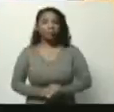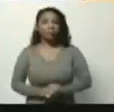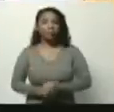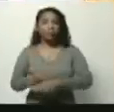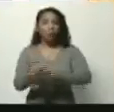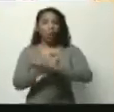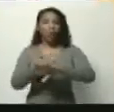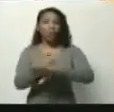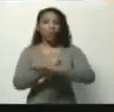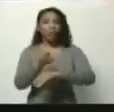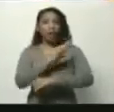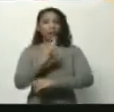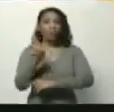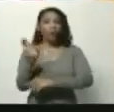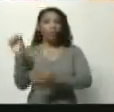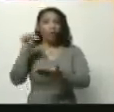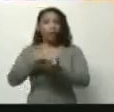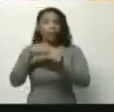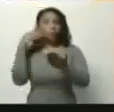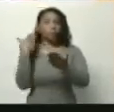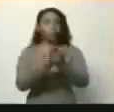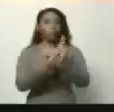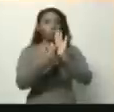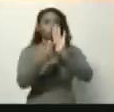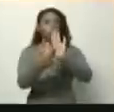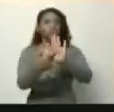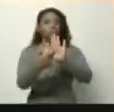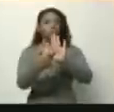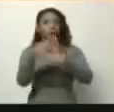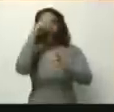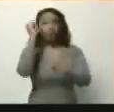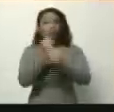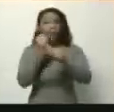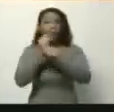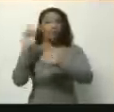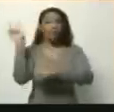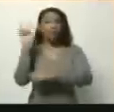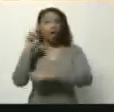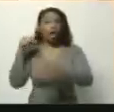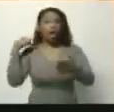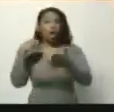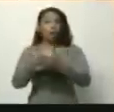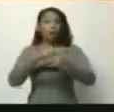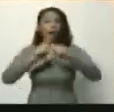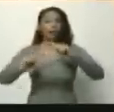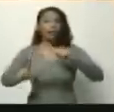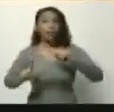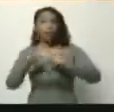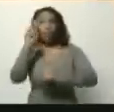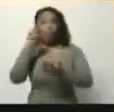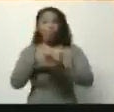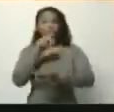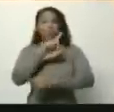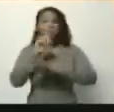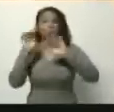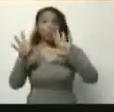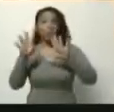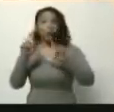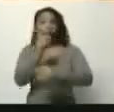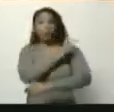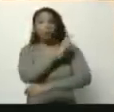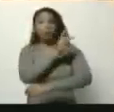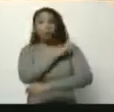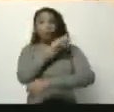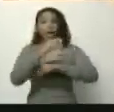gobierno de la República Islámica de Irán mostró su más sincera gestión a la amistad con Venezuela durante el golpe eléctrico de 2019, cuando el general de división